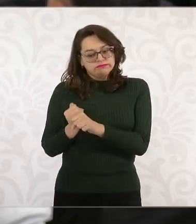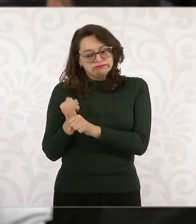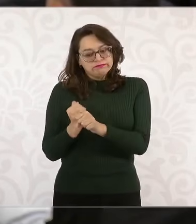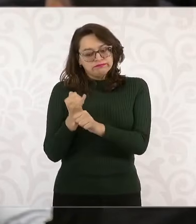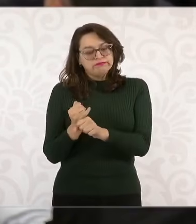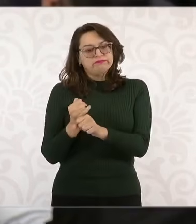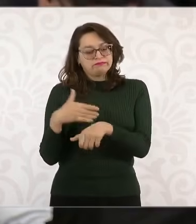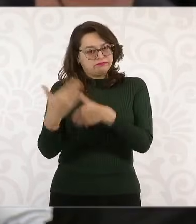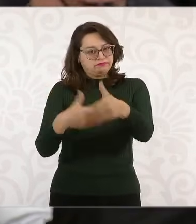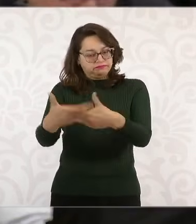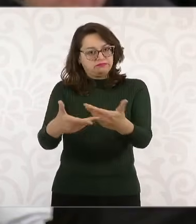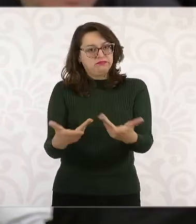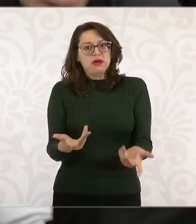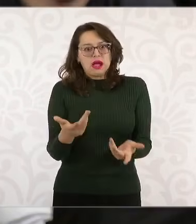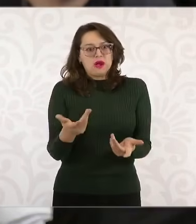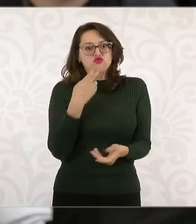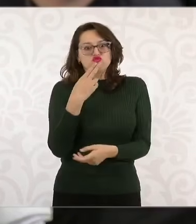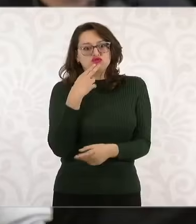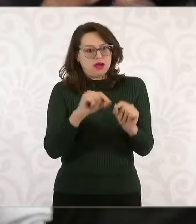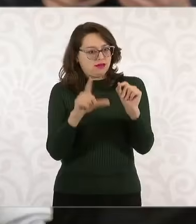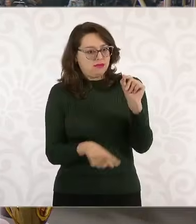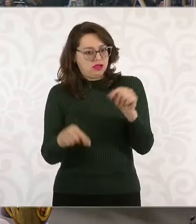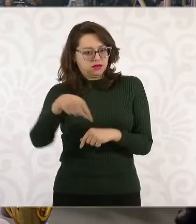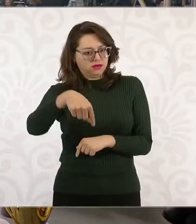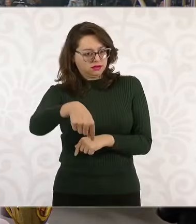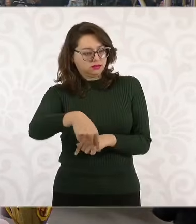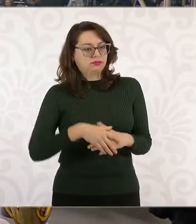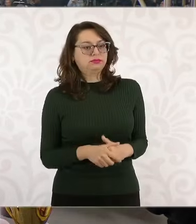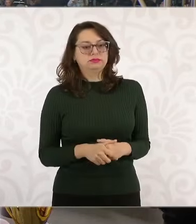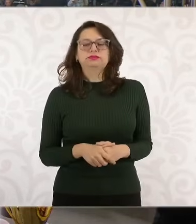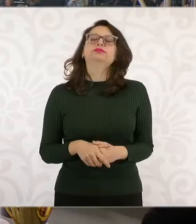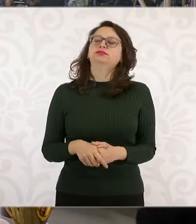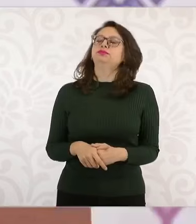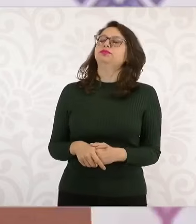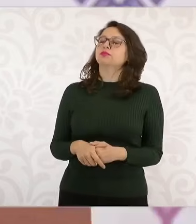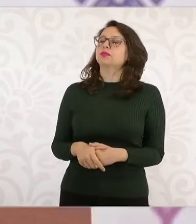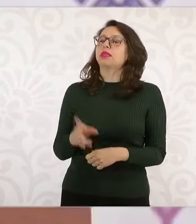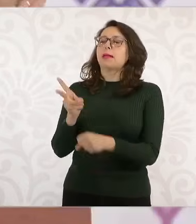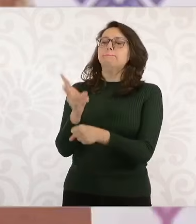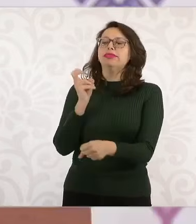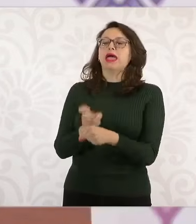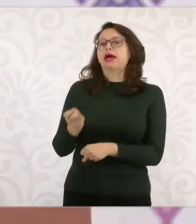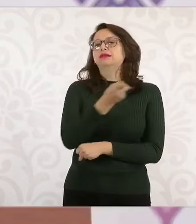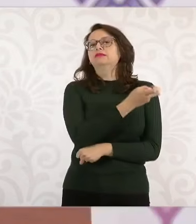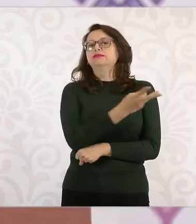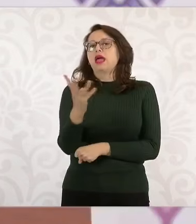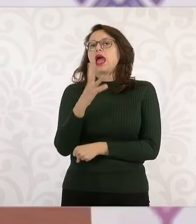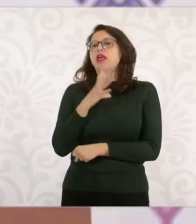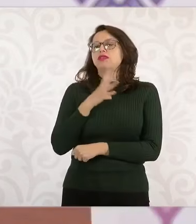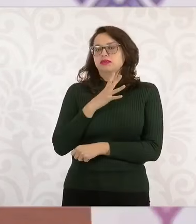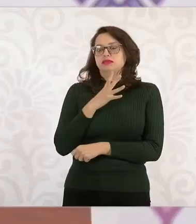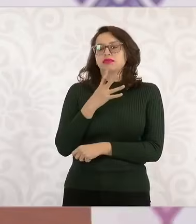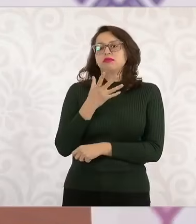poderlos adaptar o adoptar aquí en México. Sí, las vamos a invitar digo las porque son en particular 2 mujeres, pero